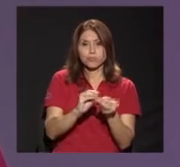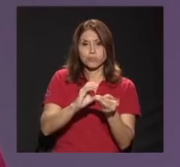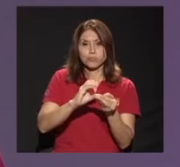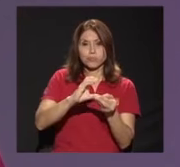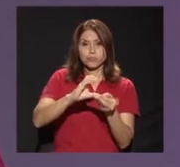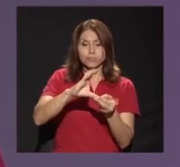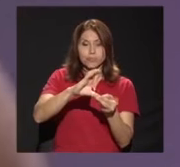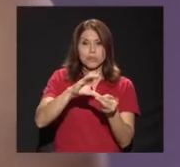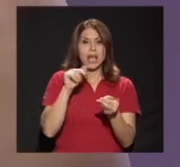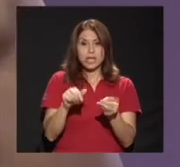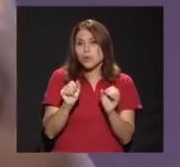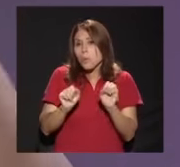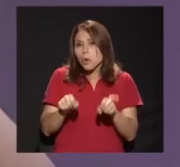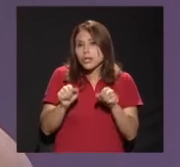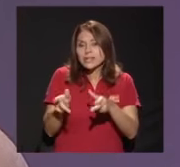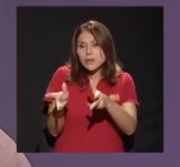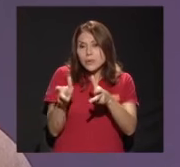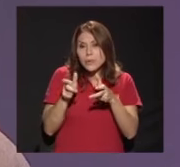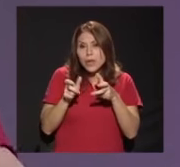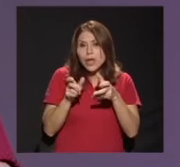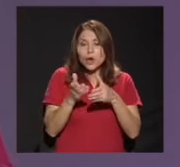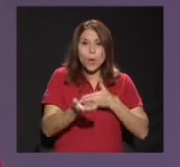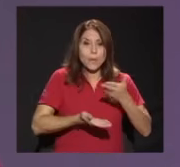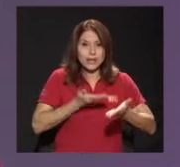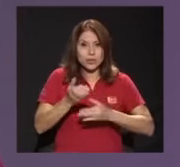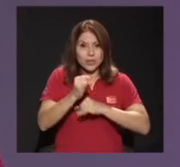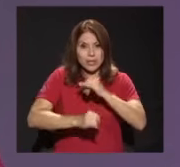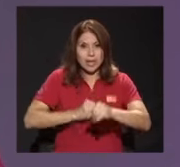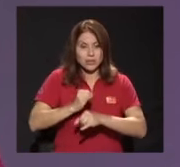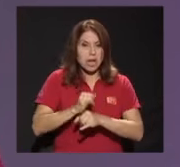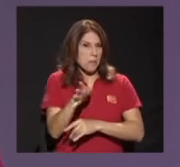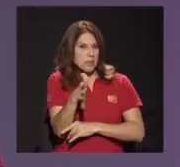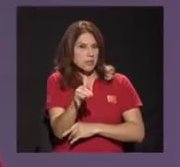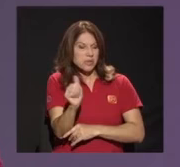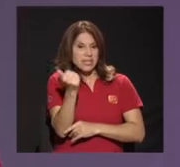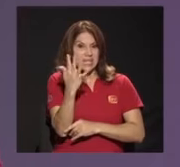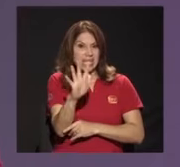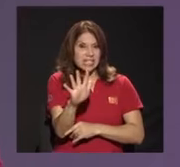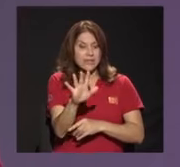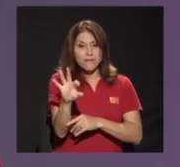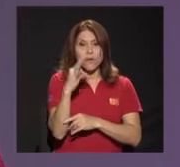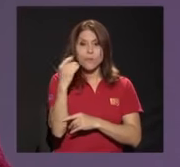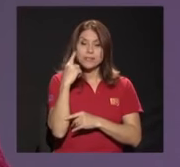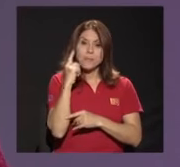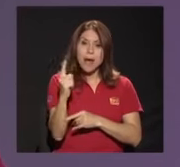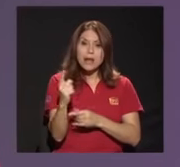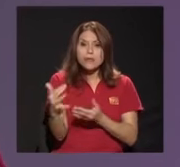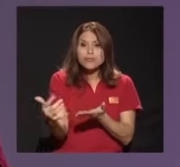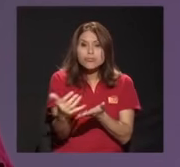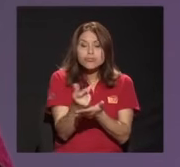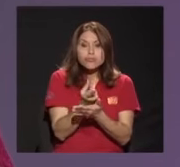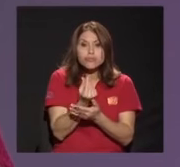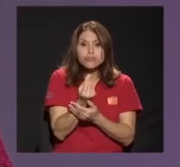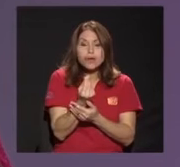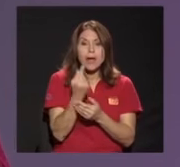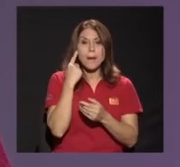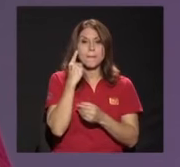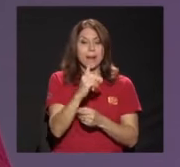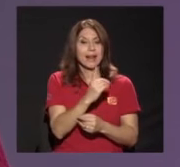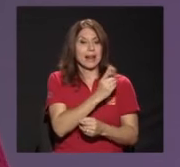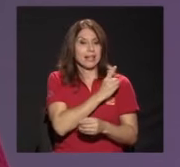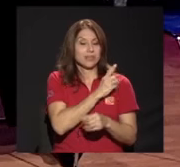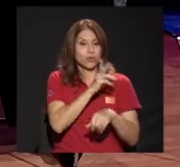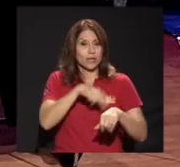cooperación internacional. O sea, hay como 15 fuentes eventuales de recursos para la DINA. Y hay algo importante, ¿verdad?